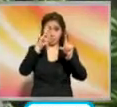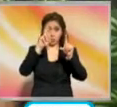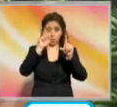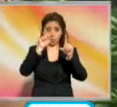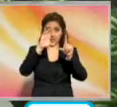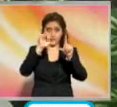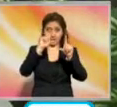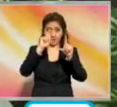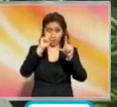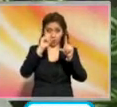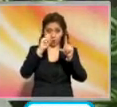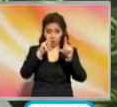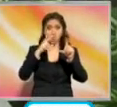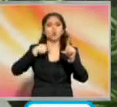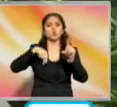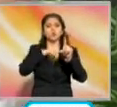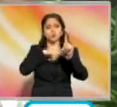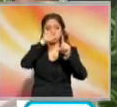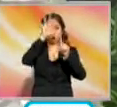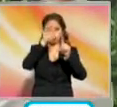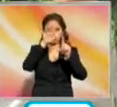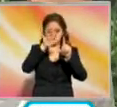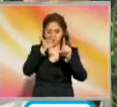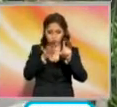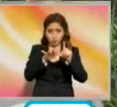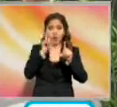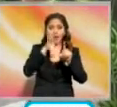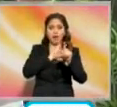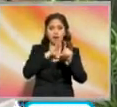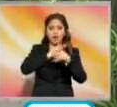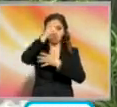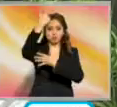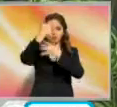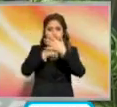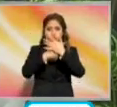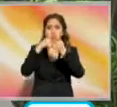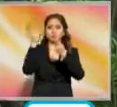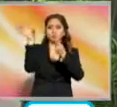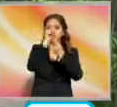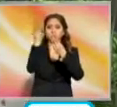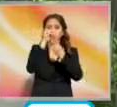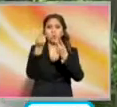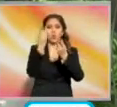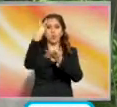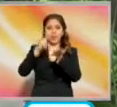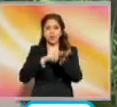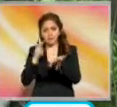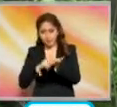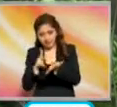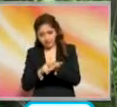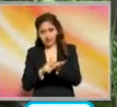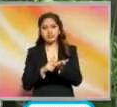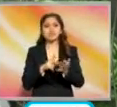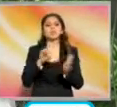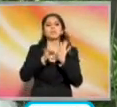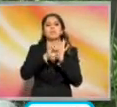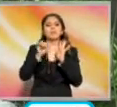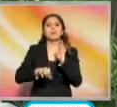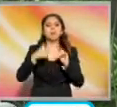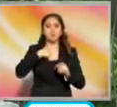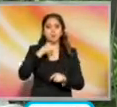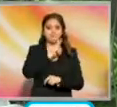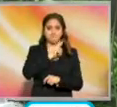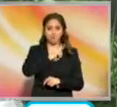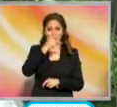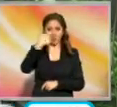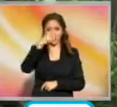de los cuales consultamos cosas en línea, están llevando un registro. Probablemente personalmente, porque estás logueado, digamos, o sea,